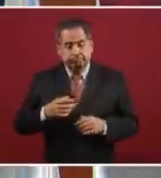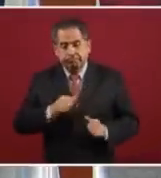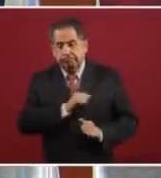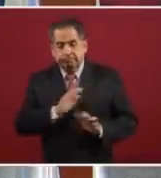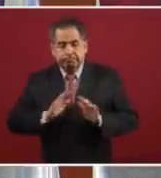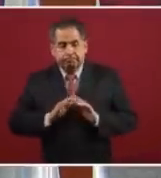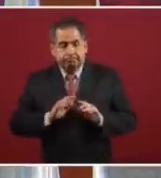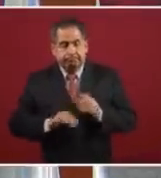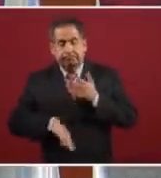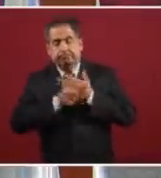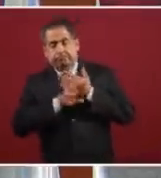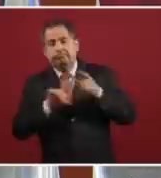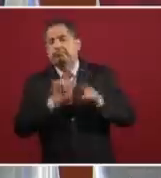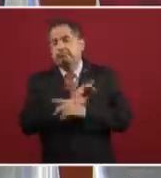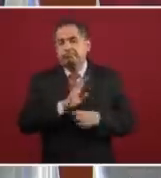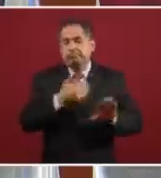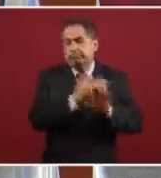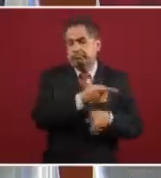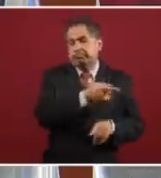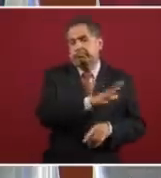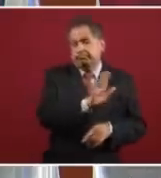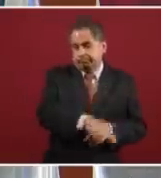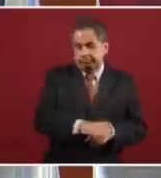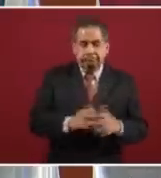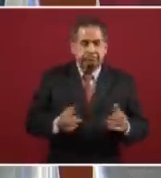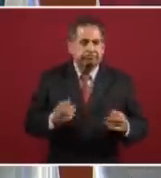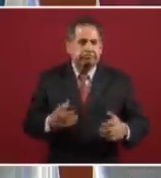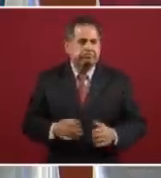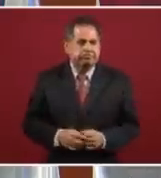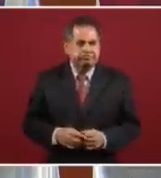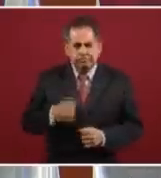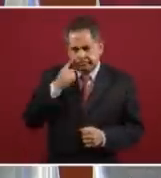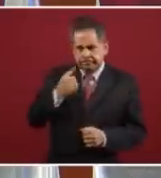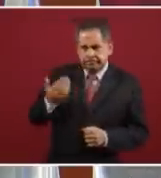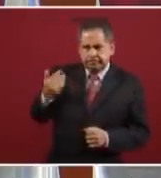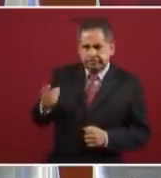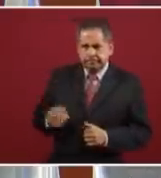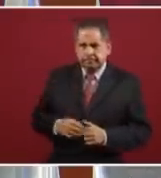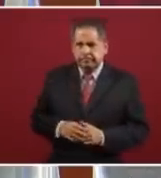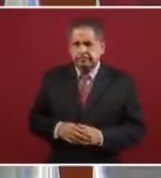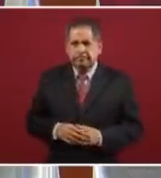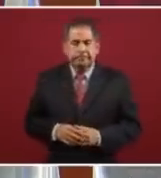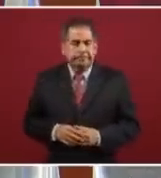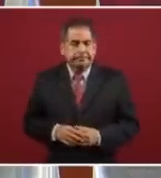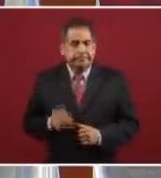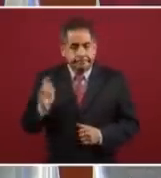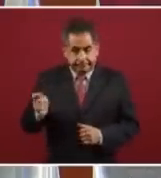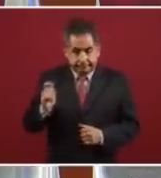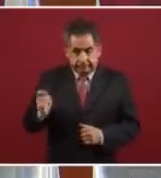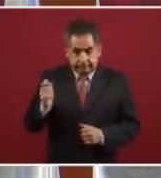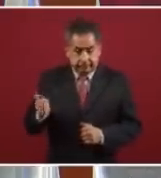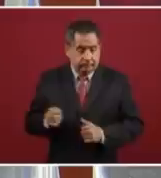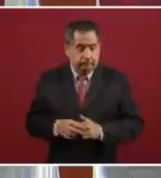Aquí este índice de letalidad, la anterior, por favor. Este índice de letalidad, aquí